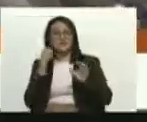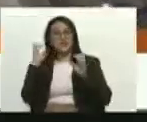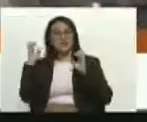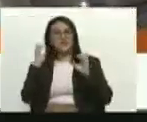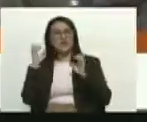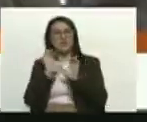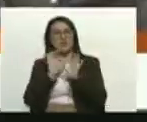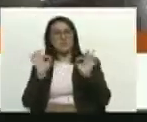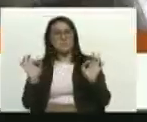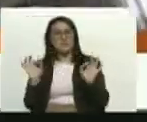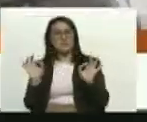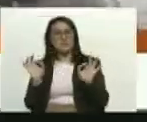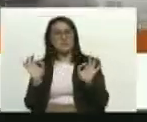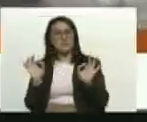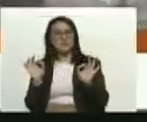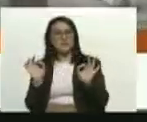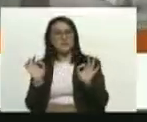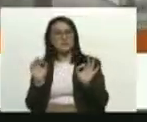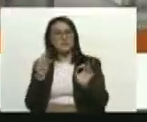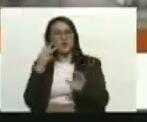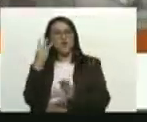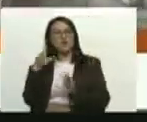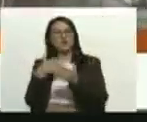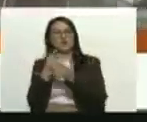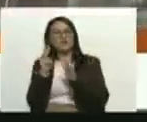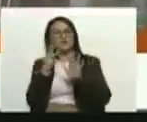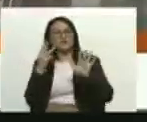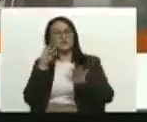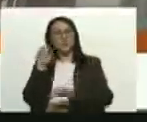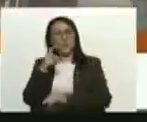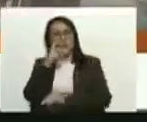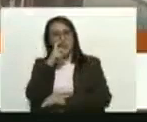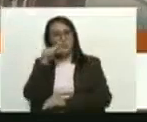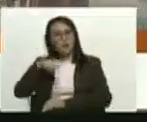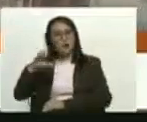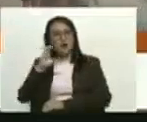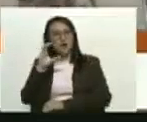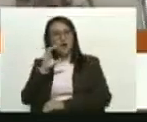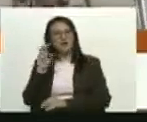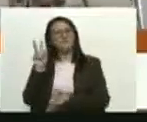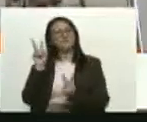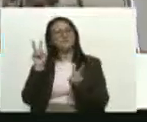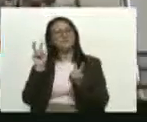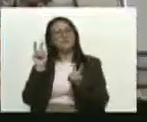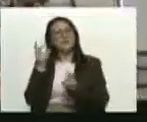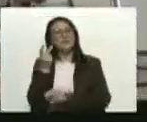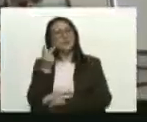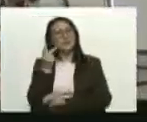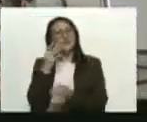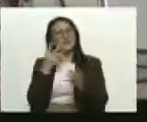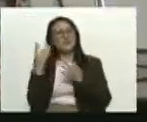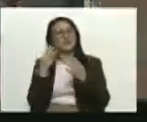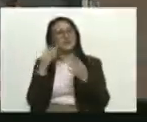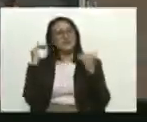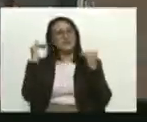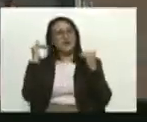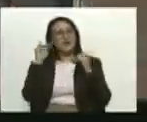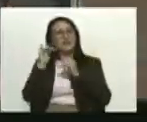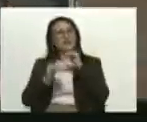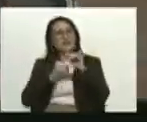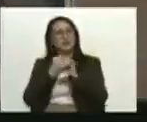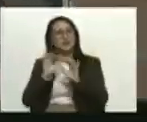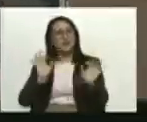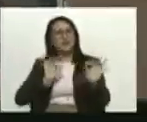eventos especiales que se desarrollarán del 8 al 18 de junio en Caracas en el marco de esta segunda edición del Festival Internacional